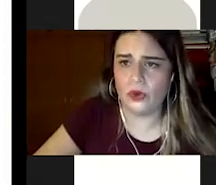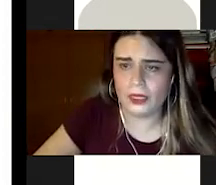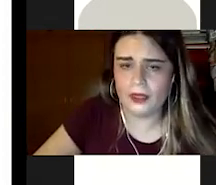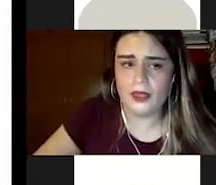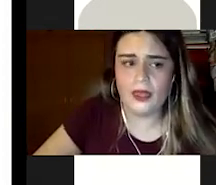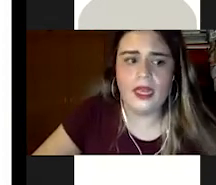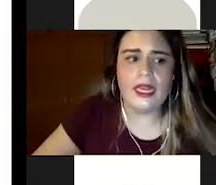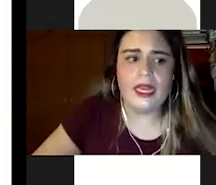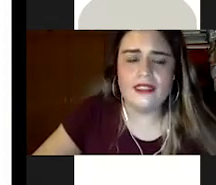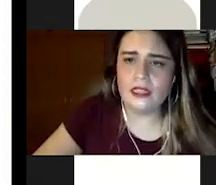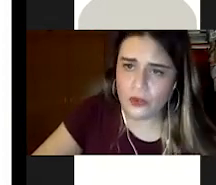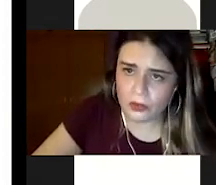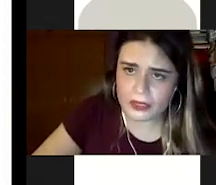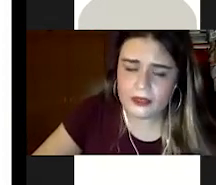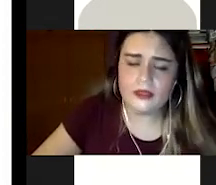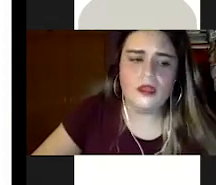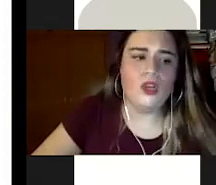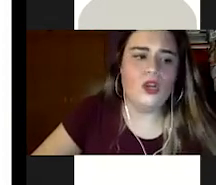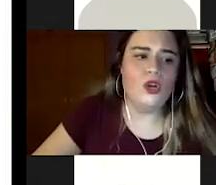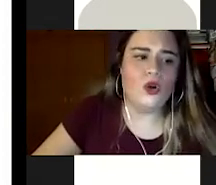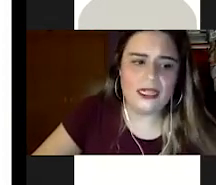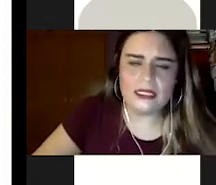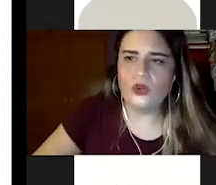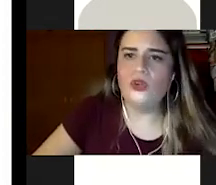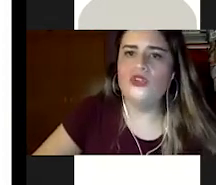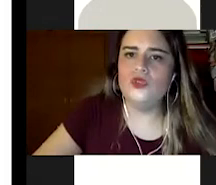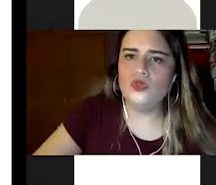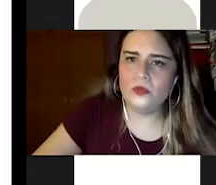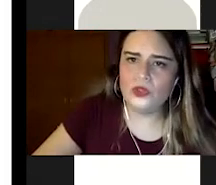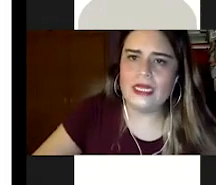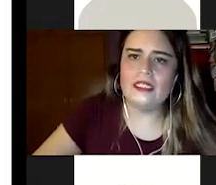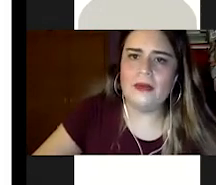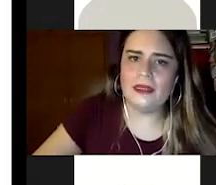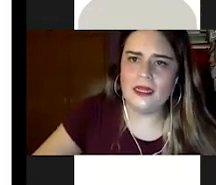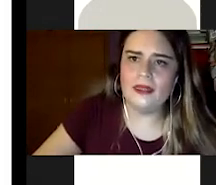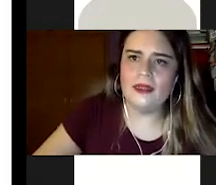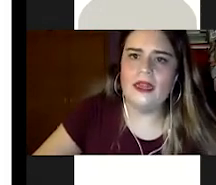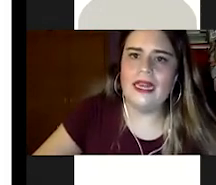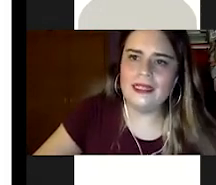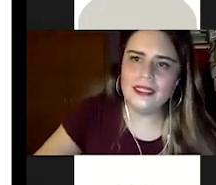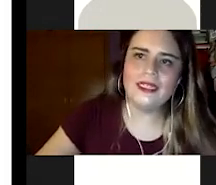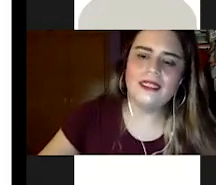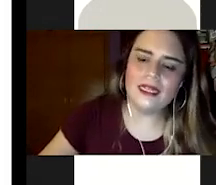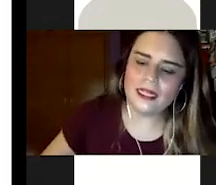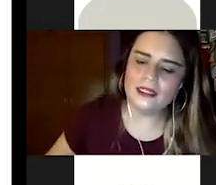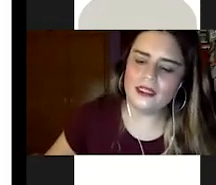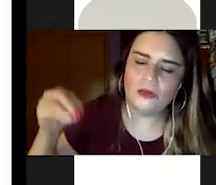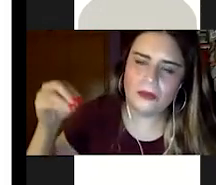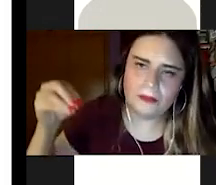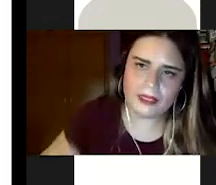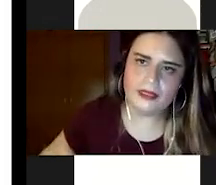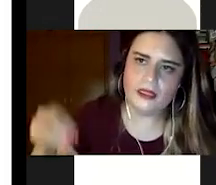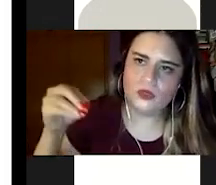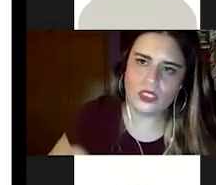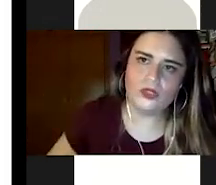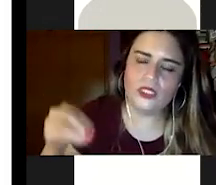informe. Este informe lo hace con los insumos que les mandan las secretarías que forman